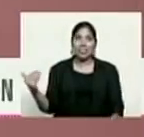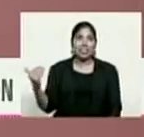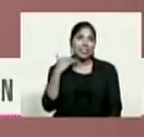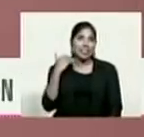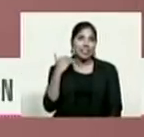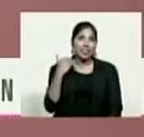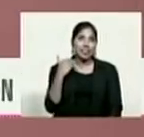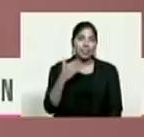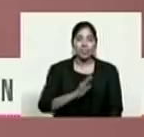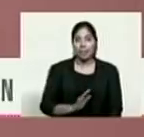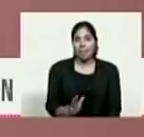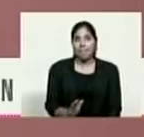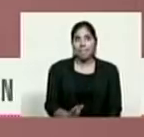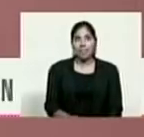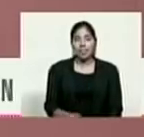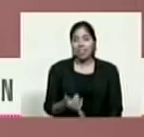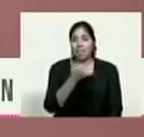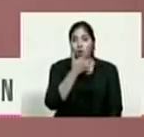Se equivocó.